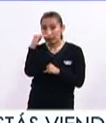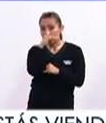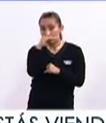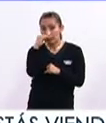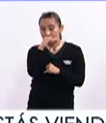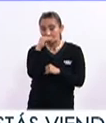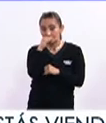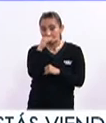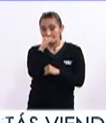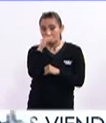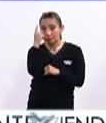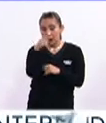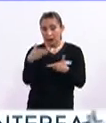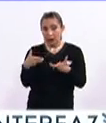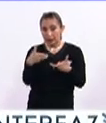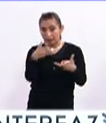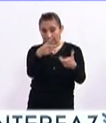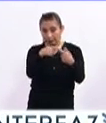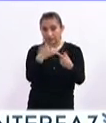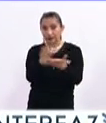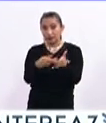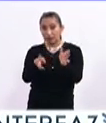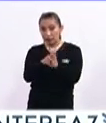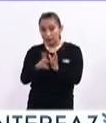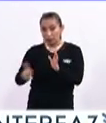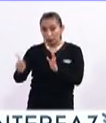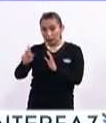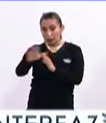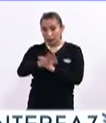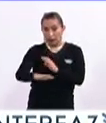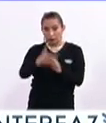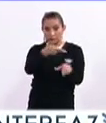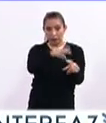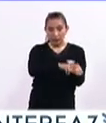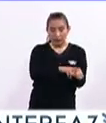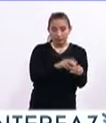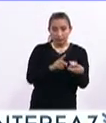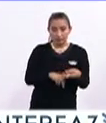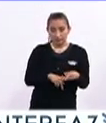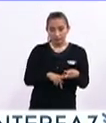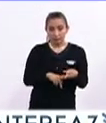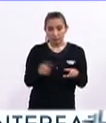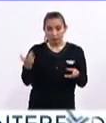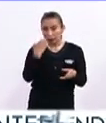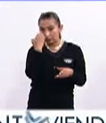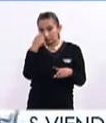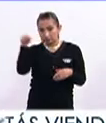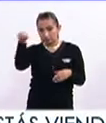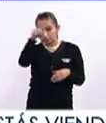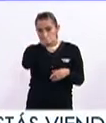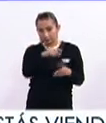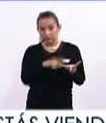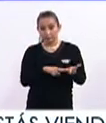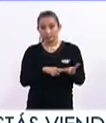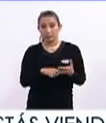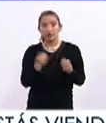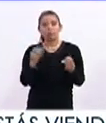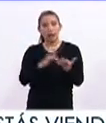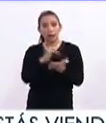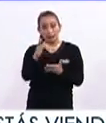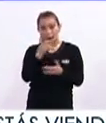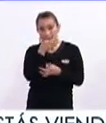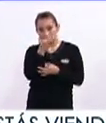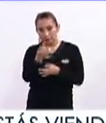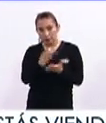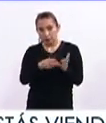gratuito en carreteras, en plazas públicas, en hospitales, en escuelas. Muchas gracias. El